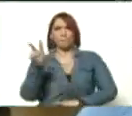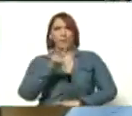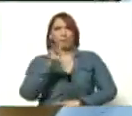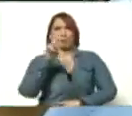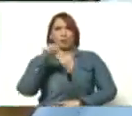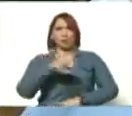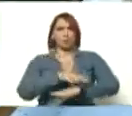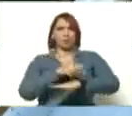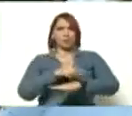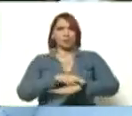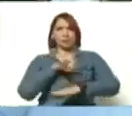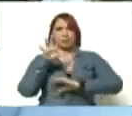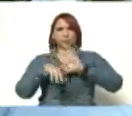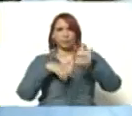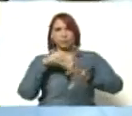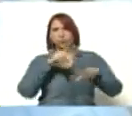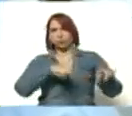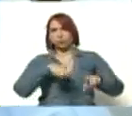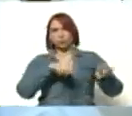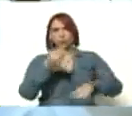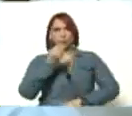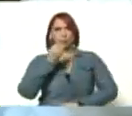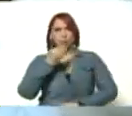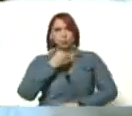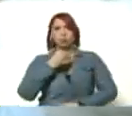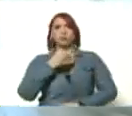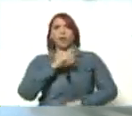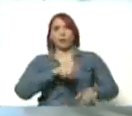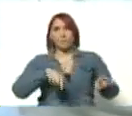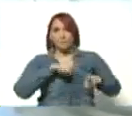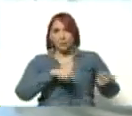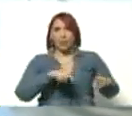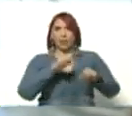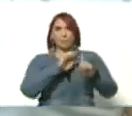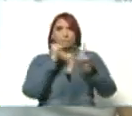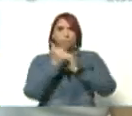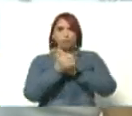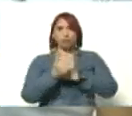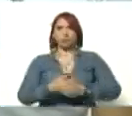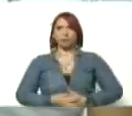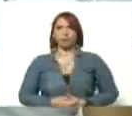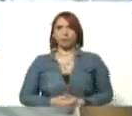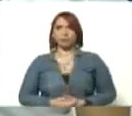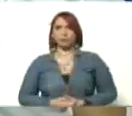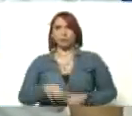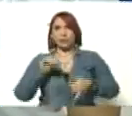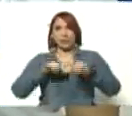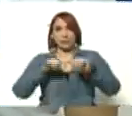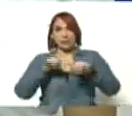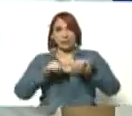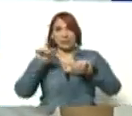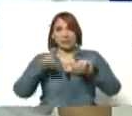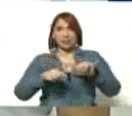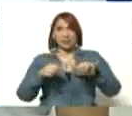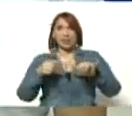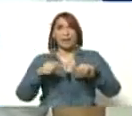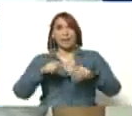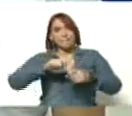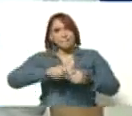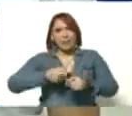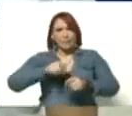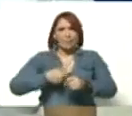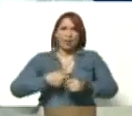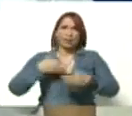medicina veterinaria, agroalimentaria, agroecología. En ingeniería tenemos mecánica